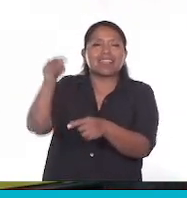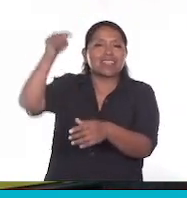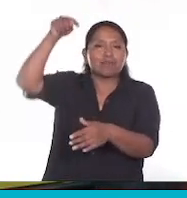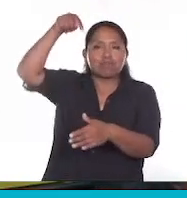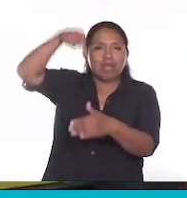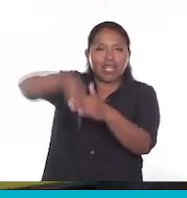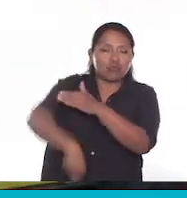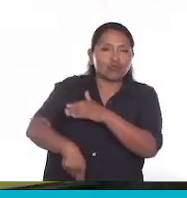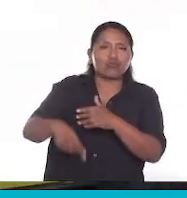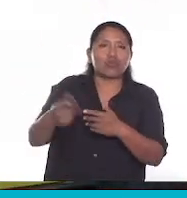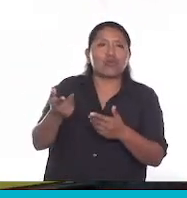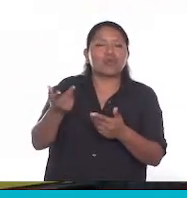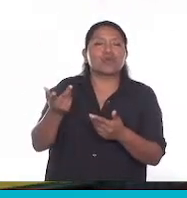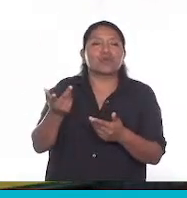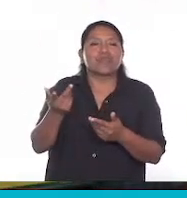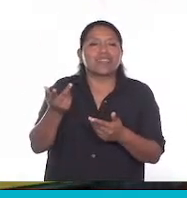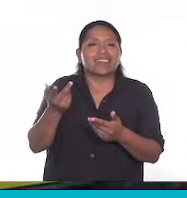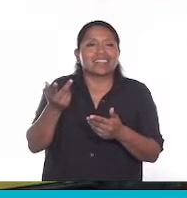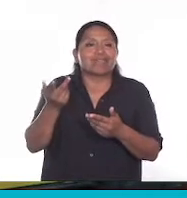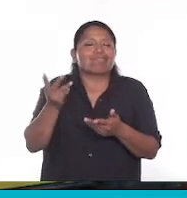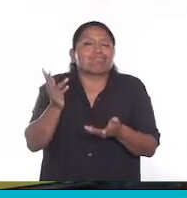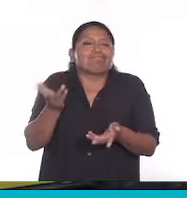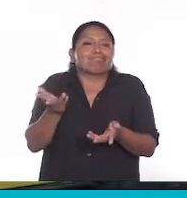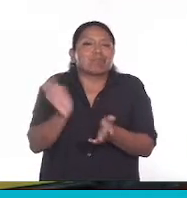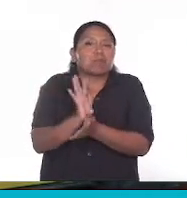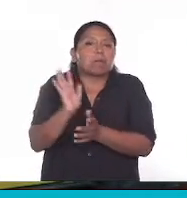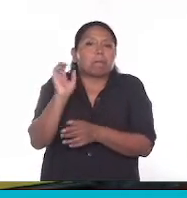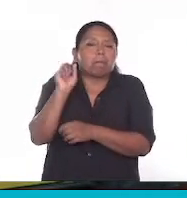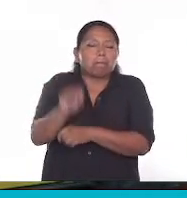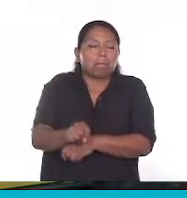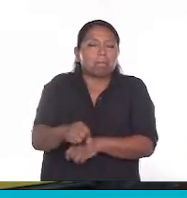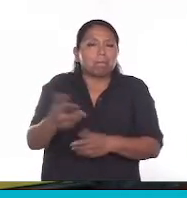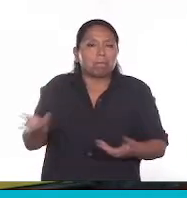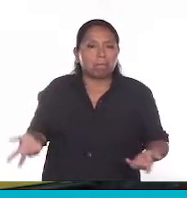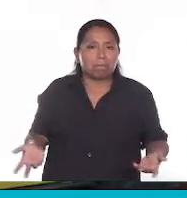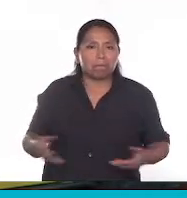del planeta y pareciera que eso no cuenta, ¿no?